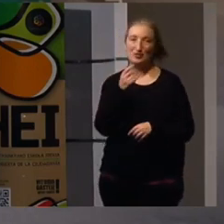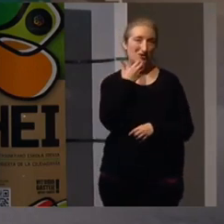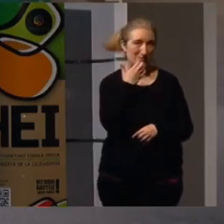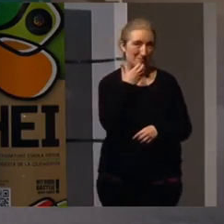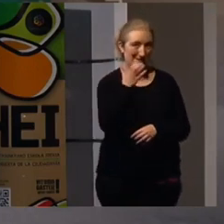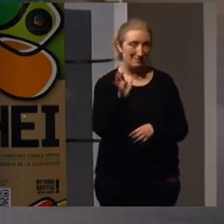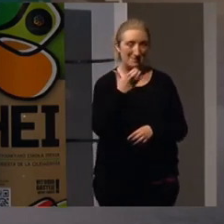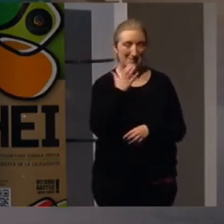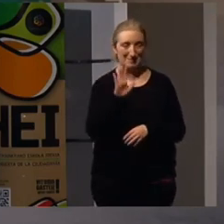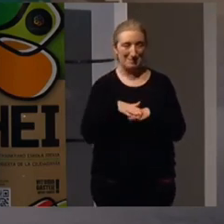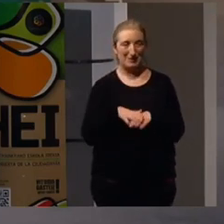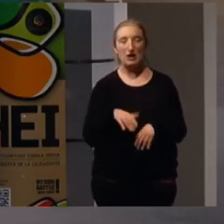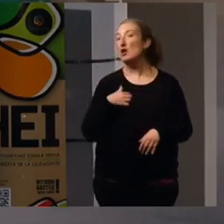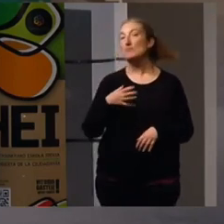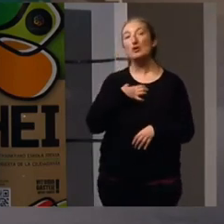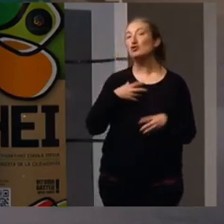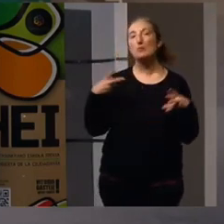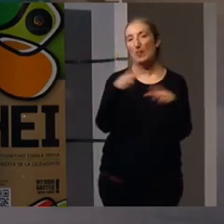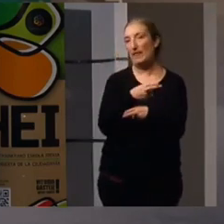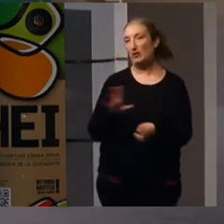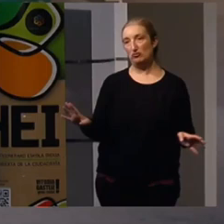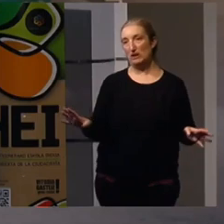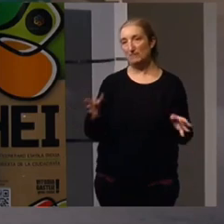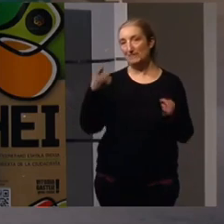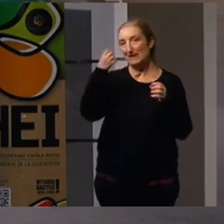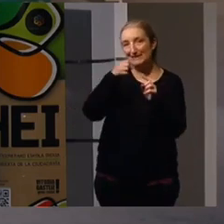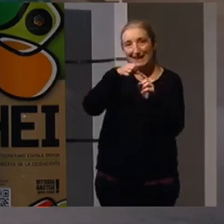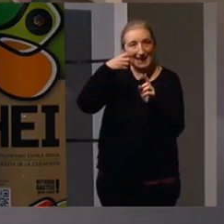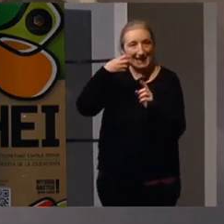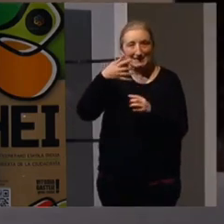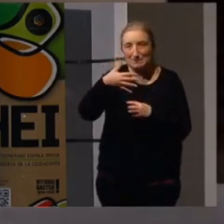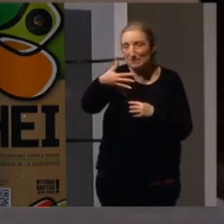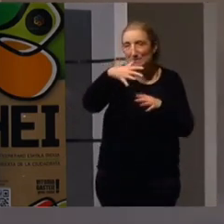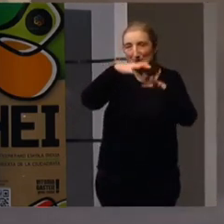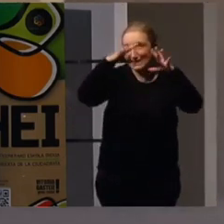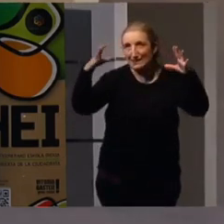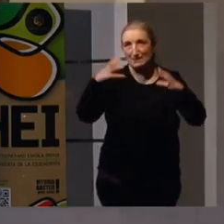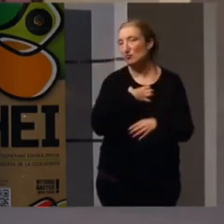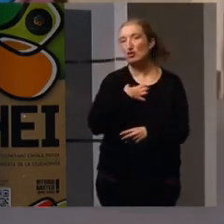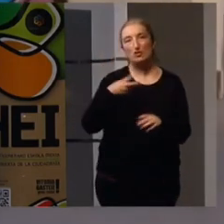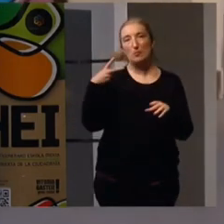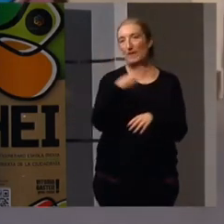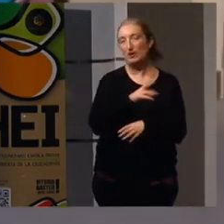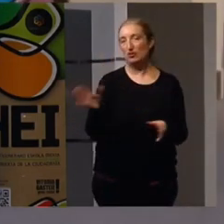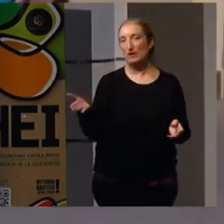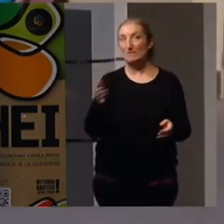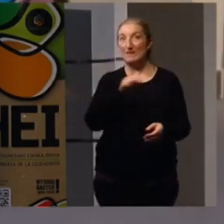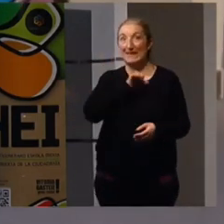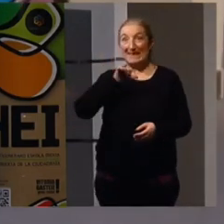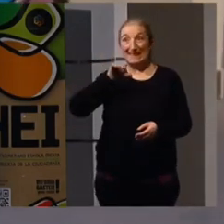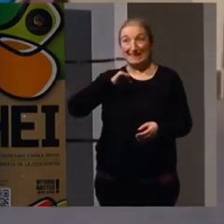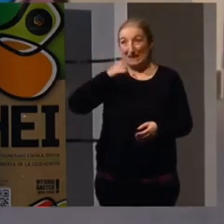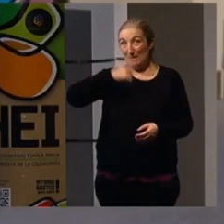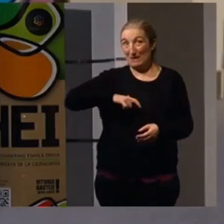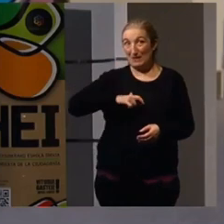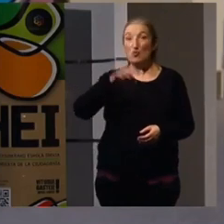broma, ¿eh? Estaba de broma, perdona. No se pueden cortar esas expectativas. Precisamente porque somos, o sea, esta cosa del individuo es un invento